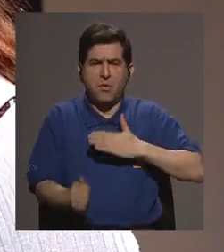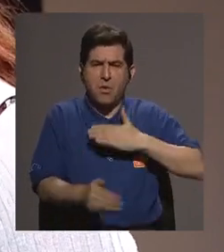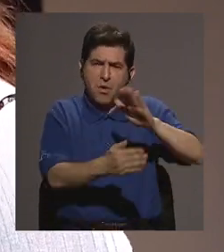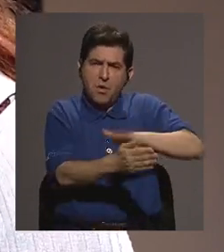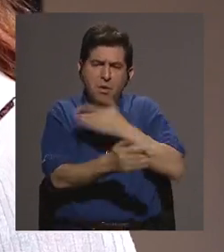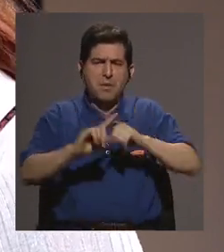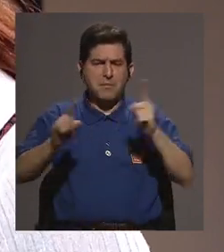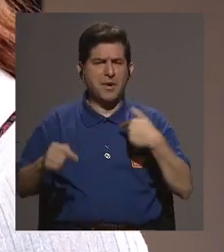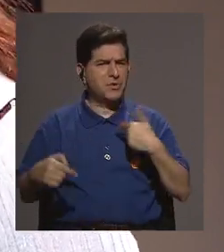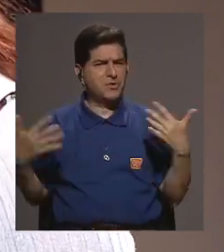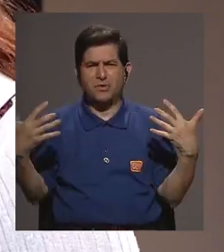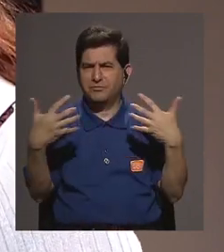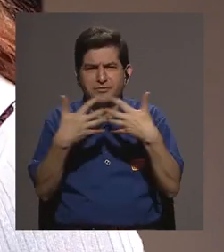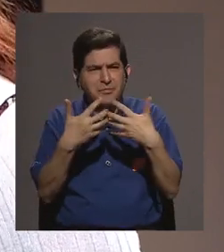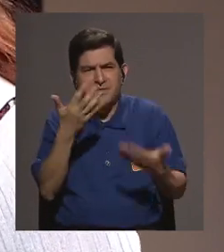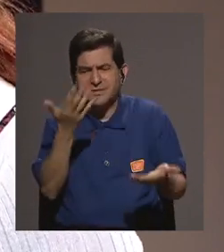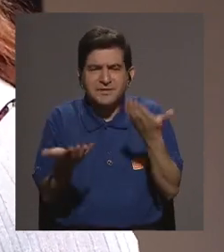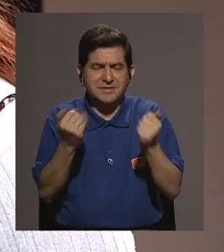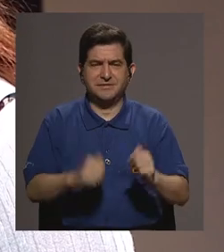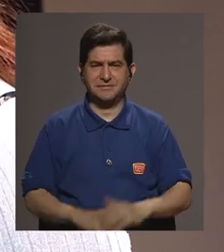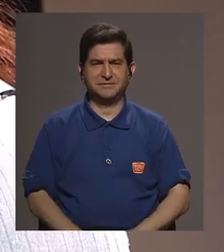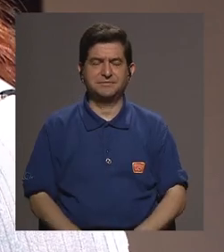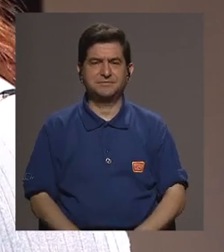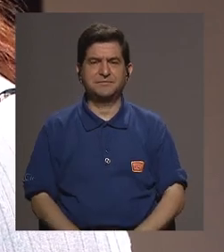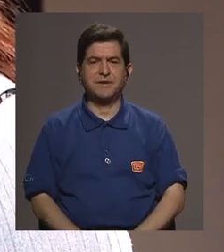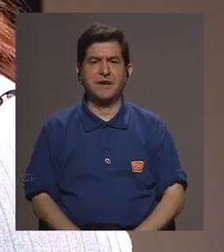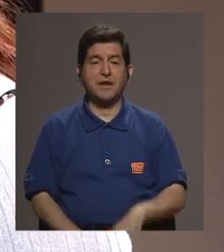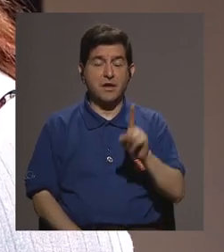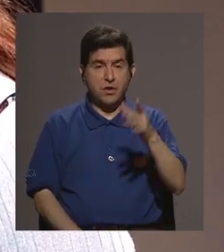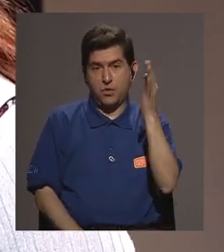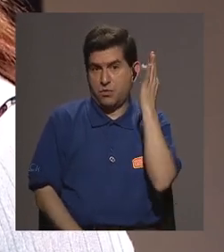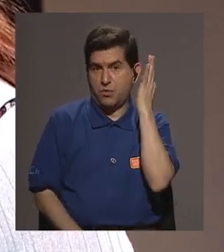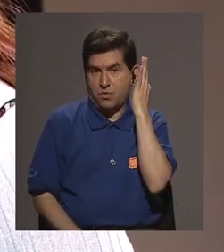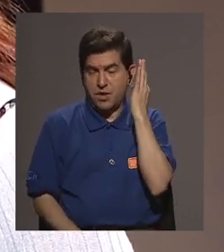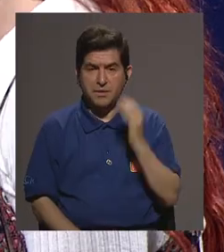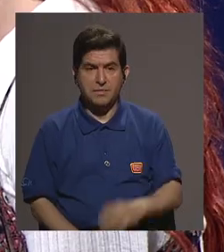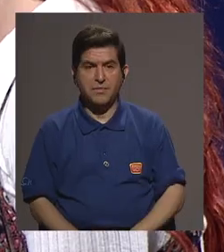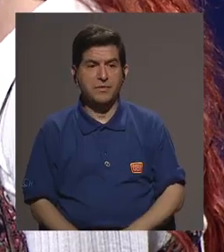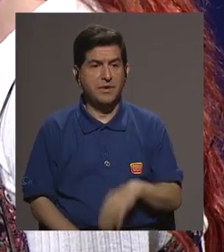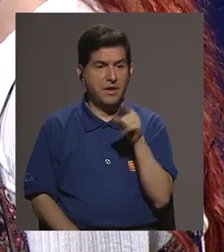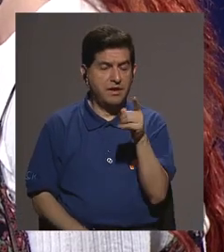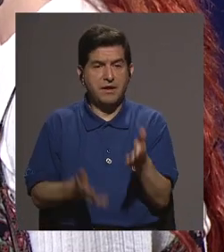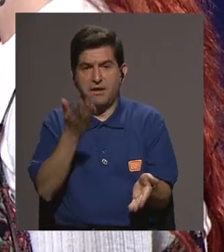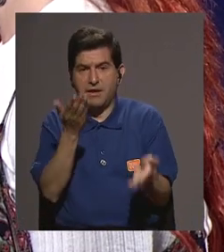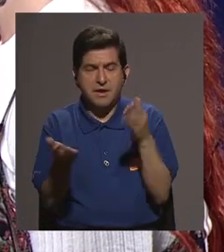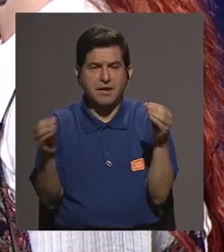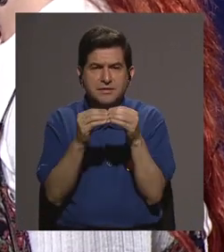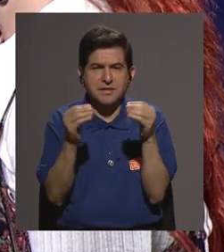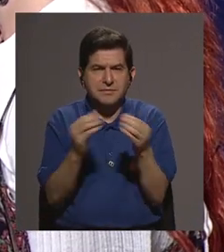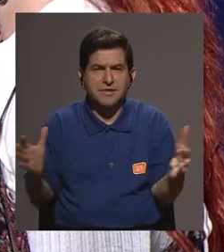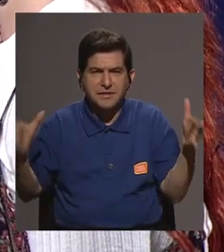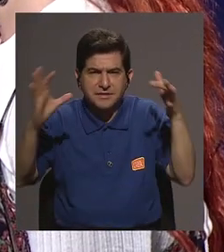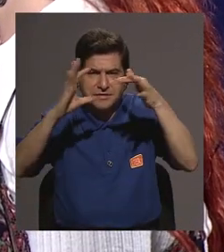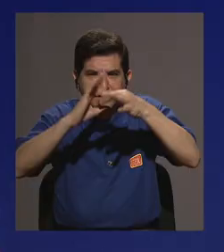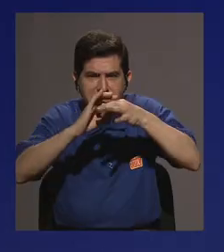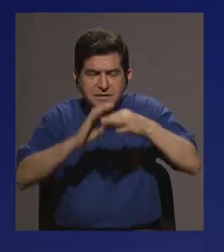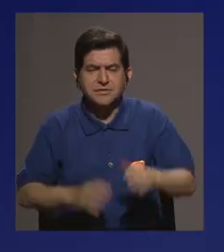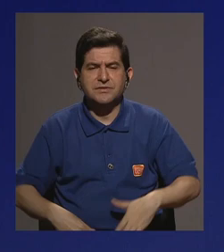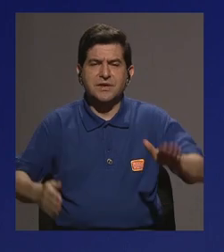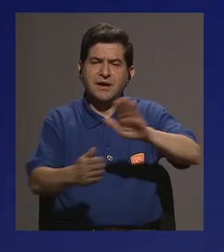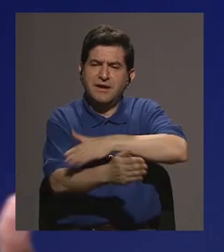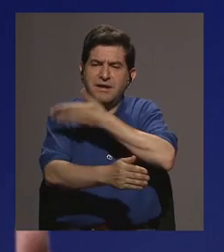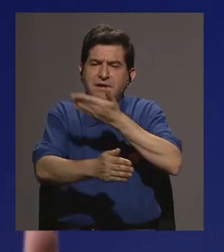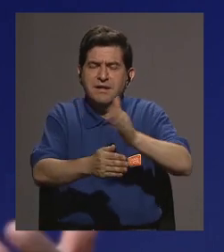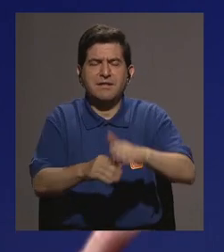mi música y todo pero no me mezclo mucho con ciertas cosas y cómo llega una chica que está más metido en el